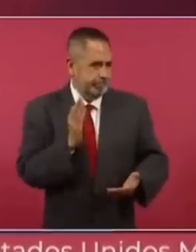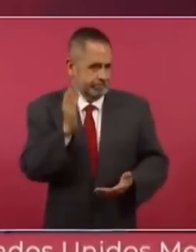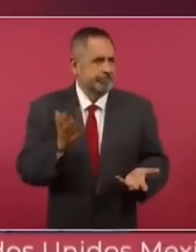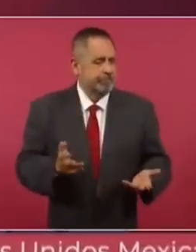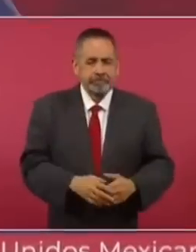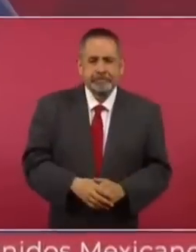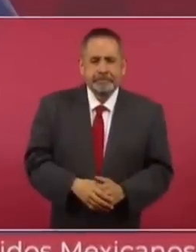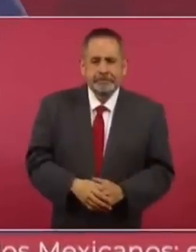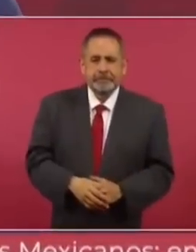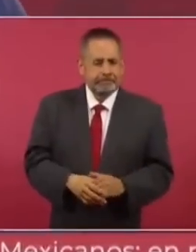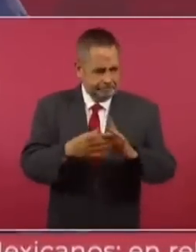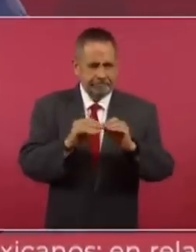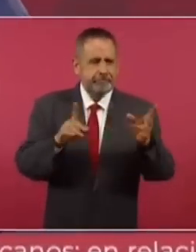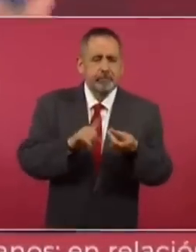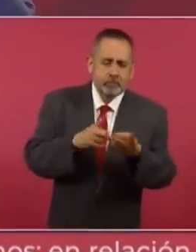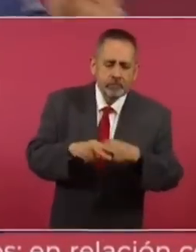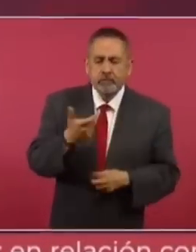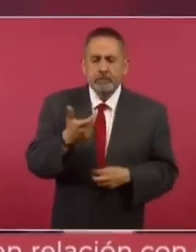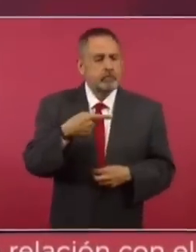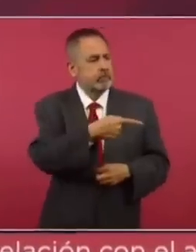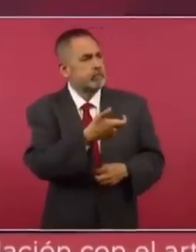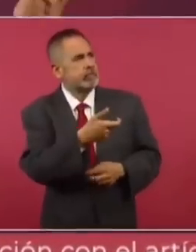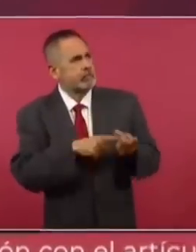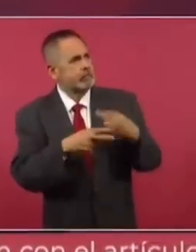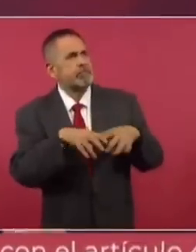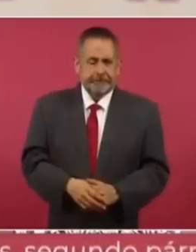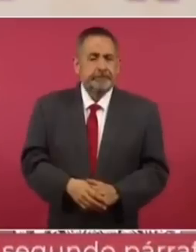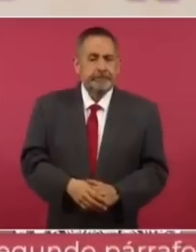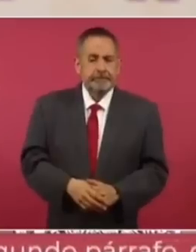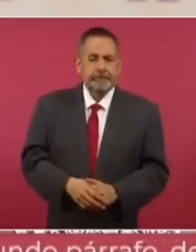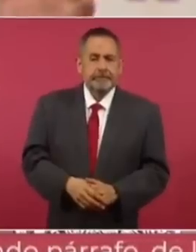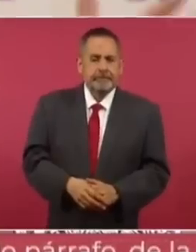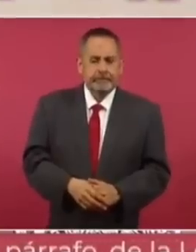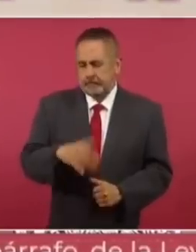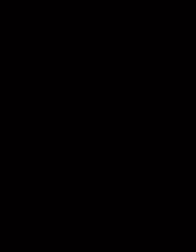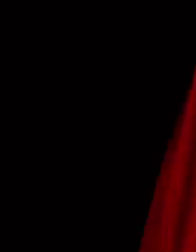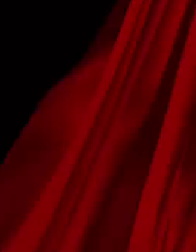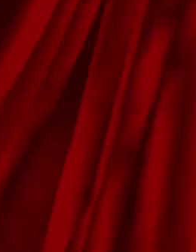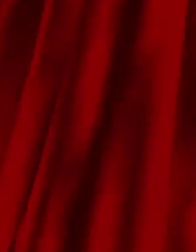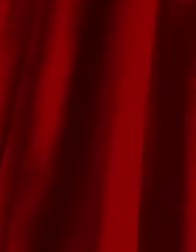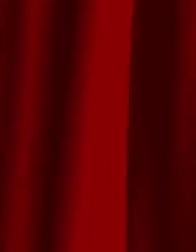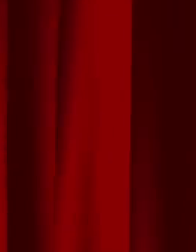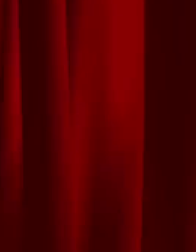y aclarar cómo obtuvimos lo que tenemos. Y así se resuelve.